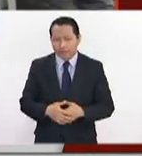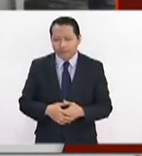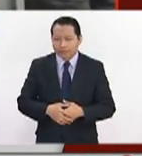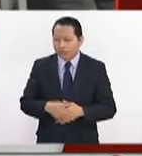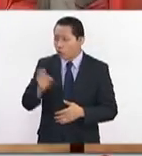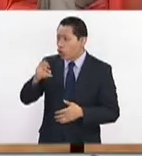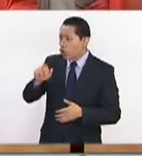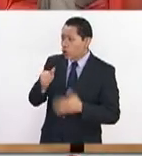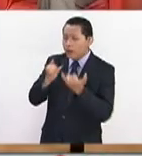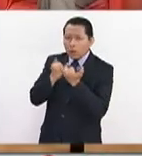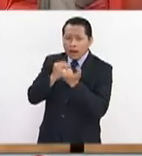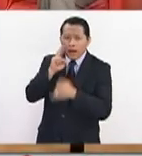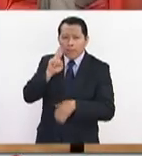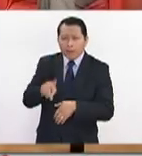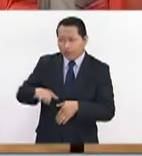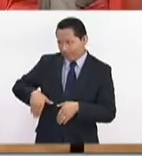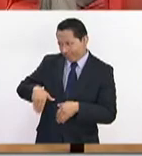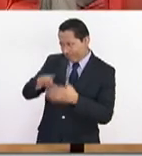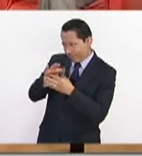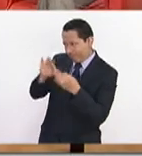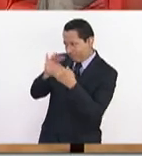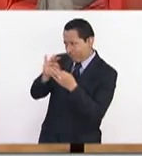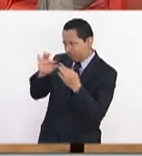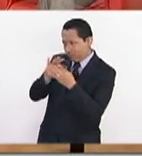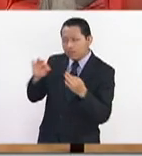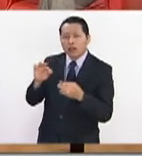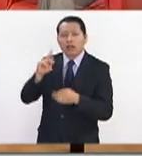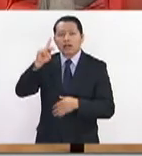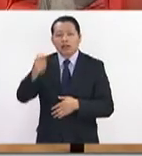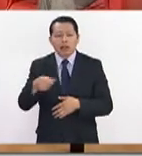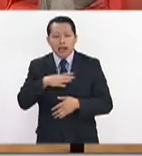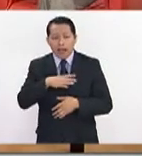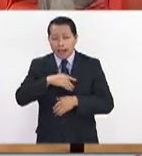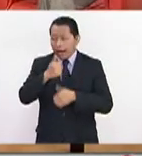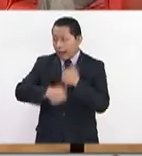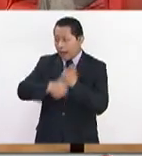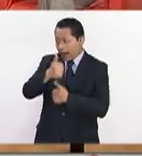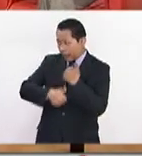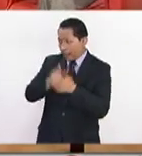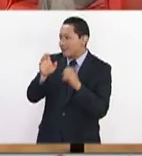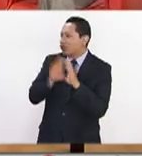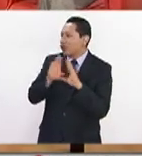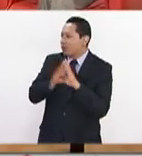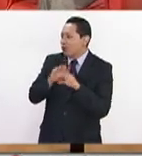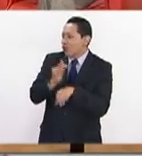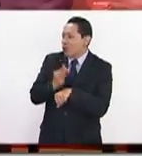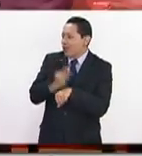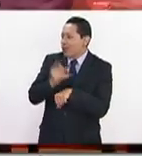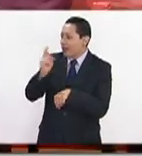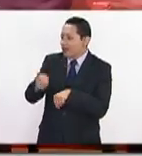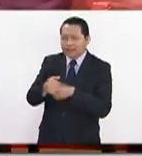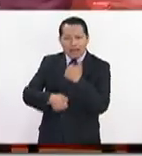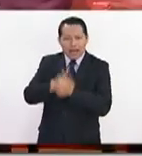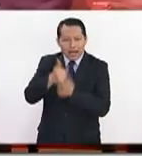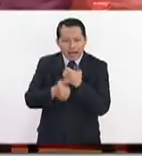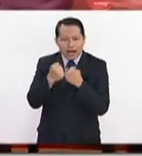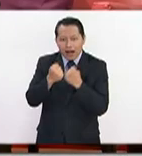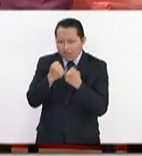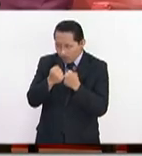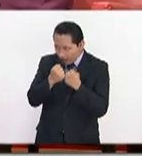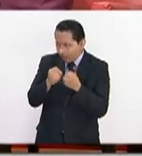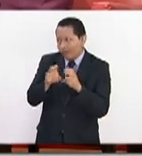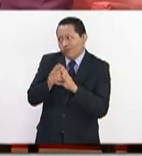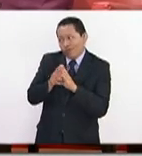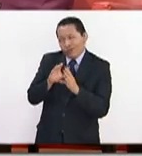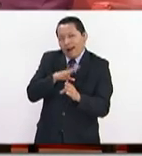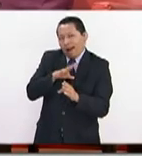Doctora, también vemos, por lo que usted nos ha explicado, que se imparten carreras pues que son en este momento carreras con mucho potencial,